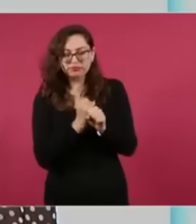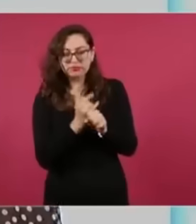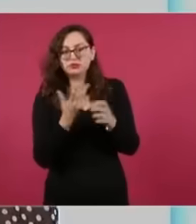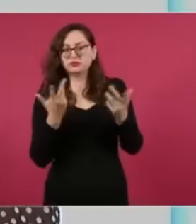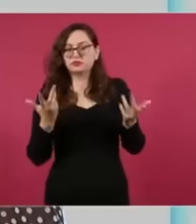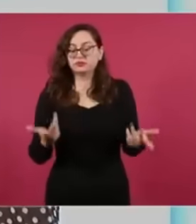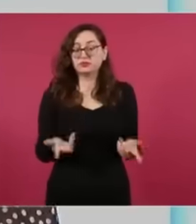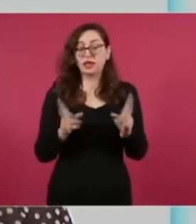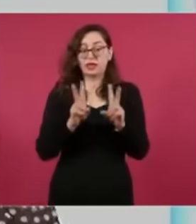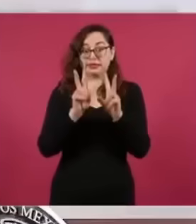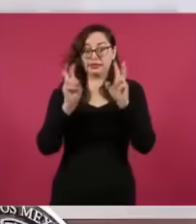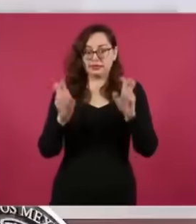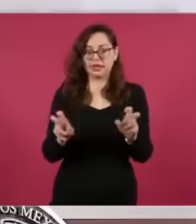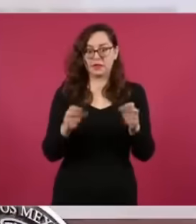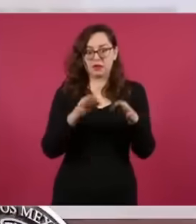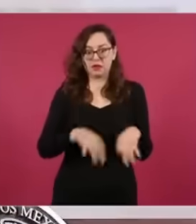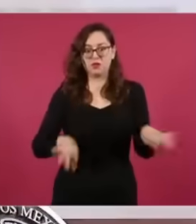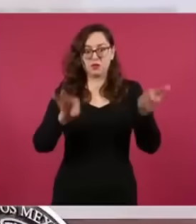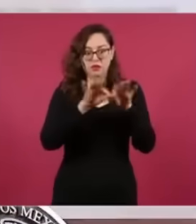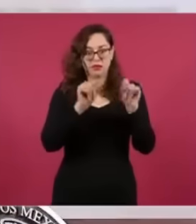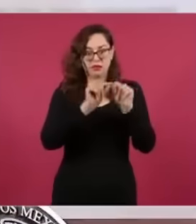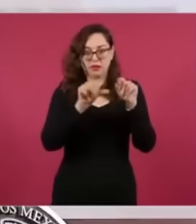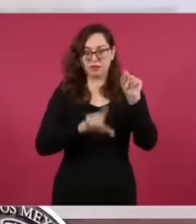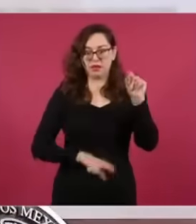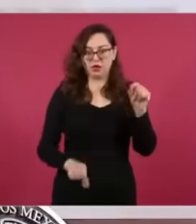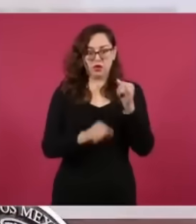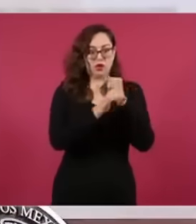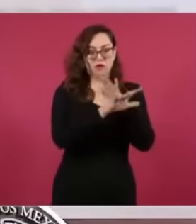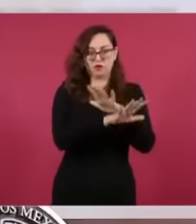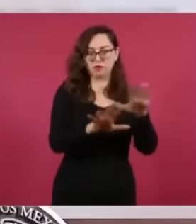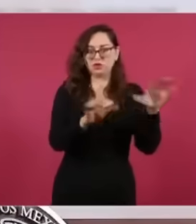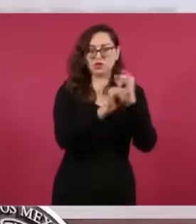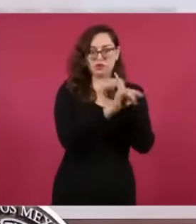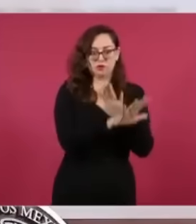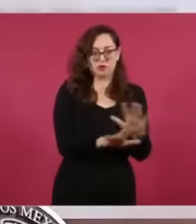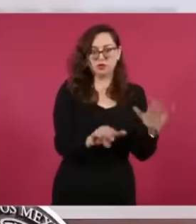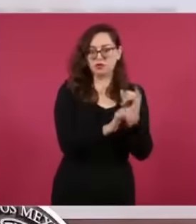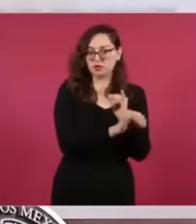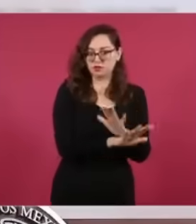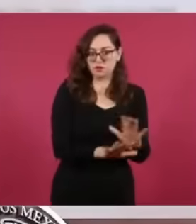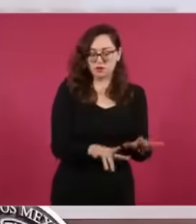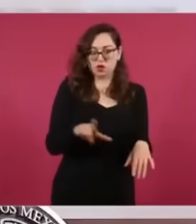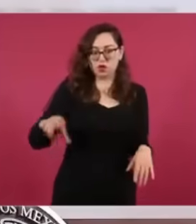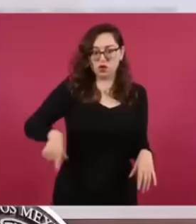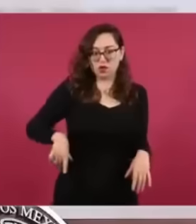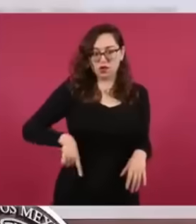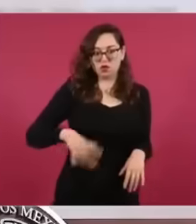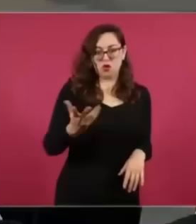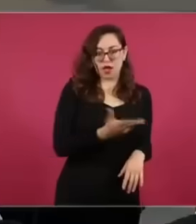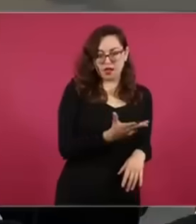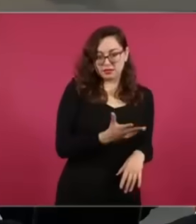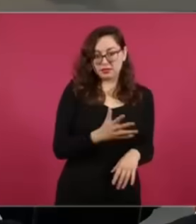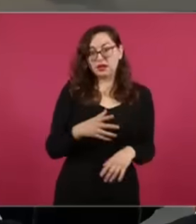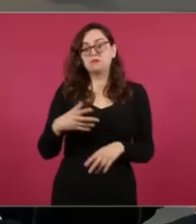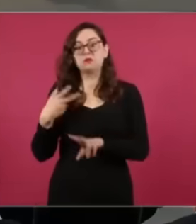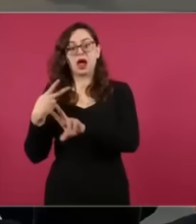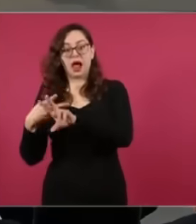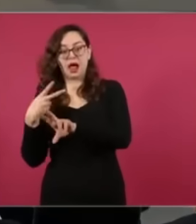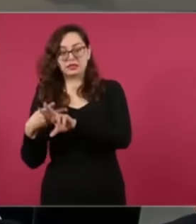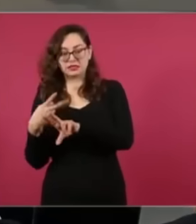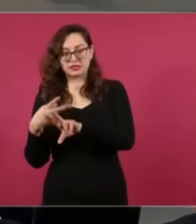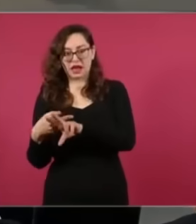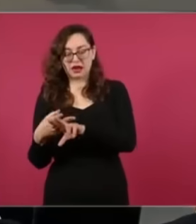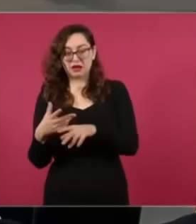cosas relevantes para el país y se informa al pueblo de México las acciones gubernamentales y, por otro